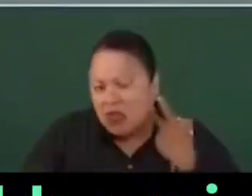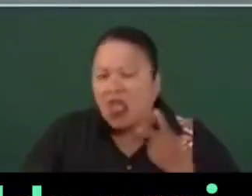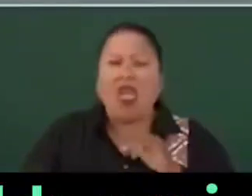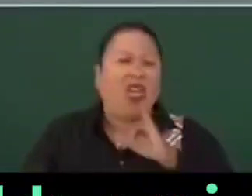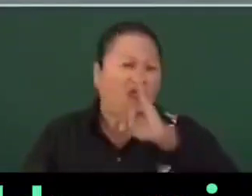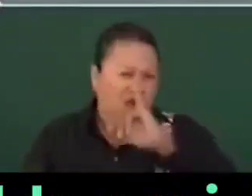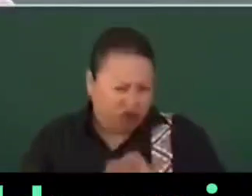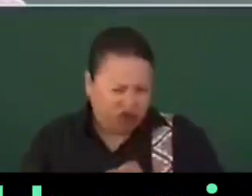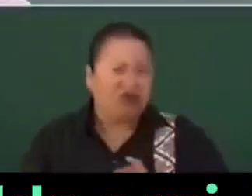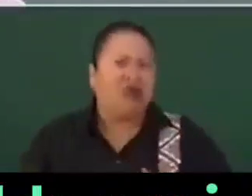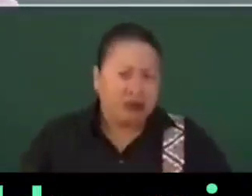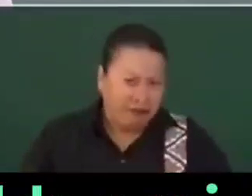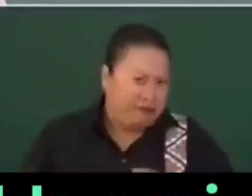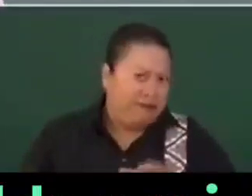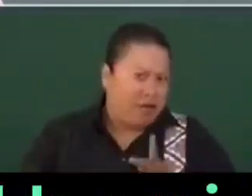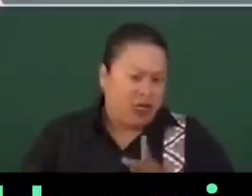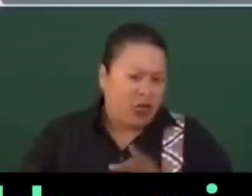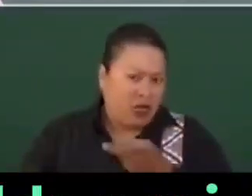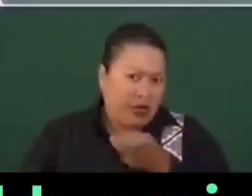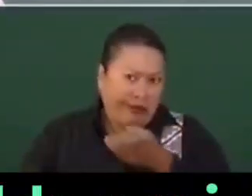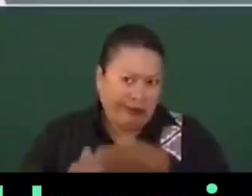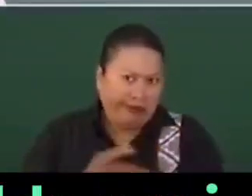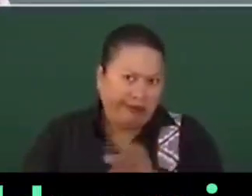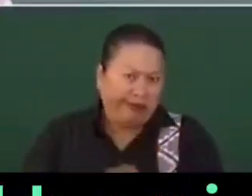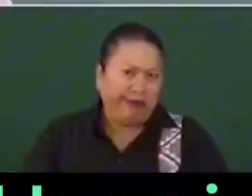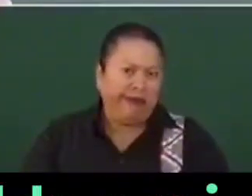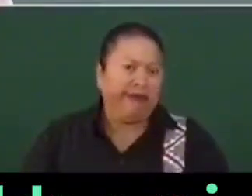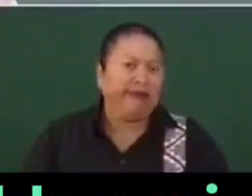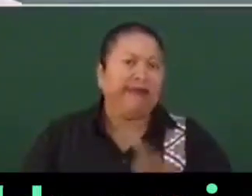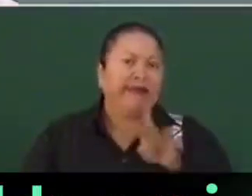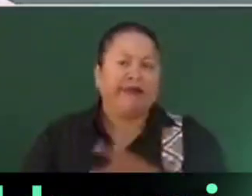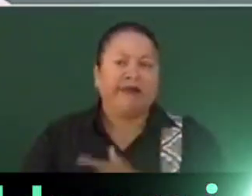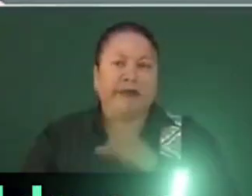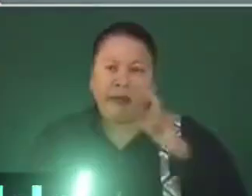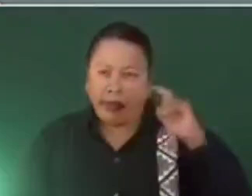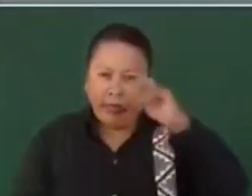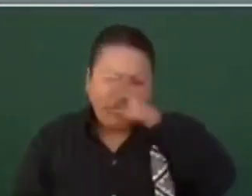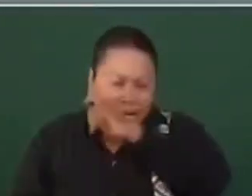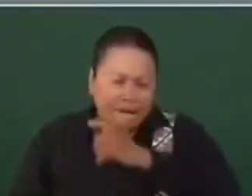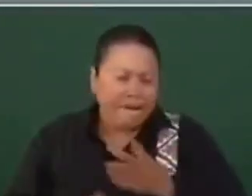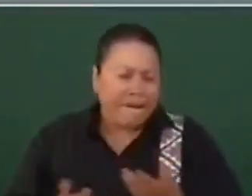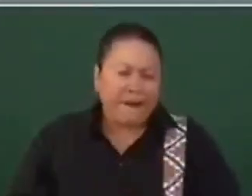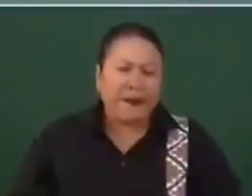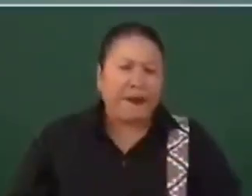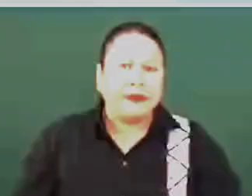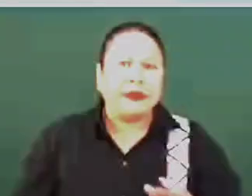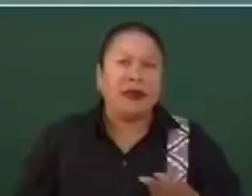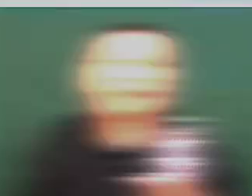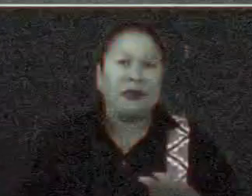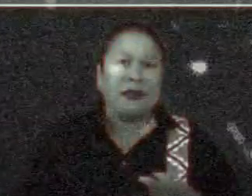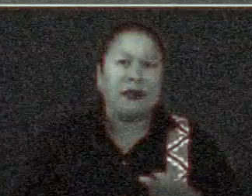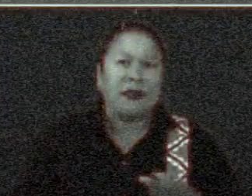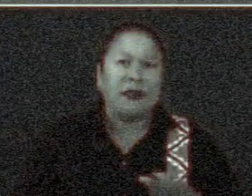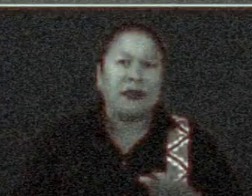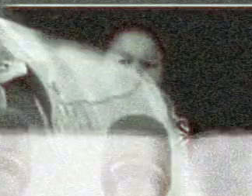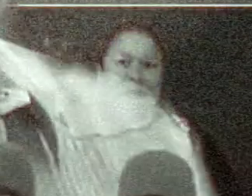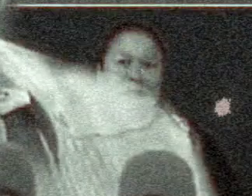garantizar este sería muy difícil que yo tuviese como